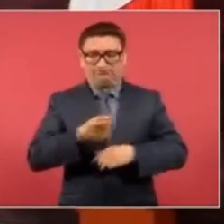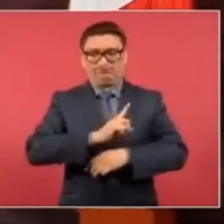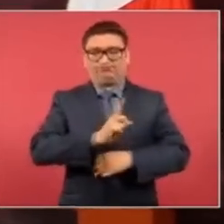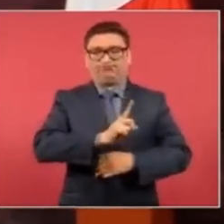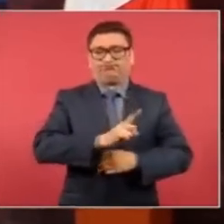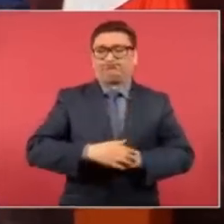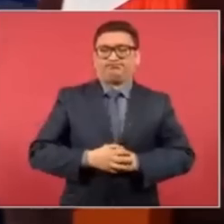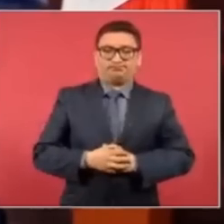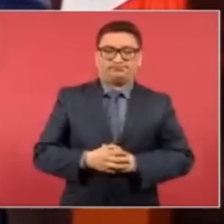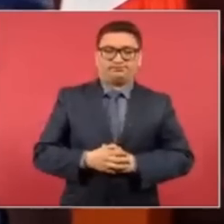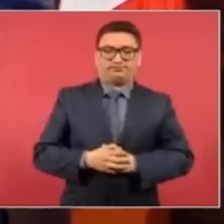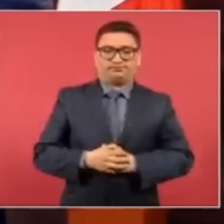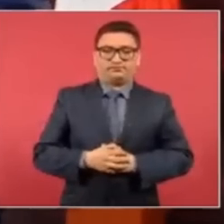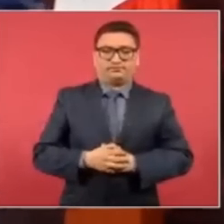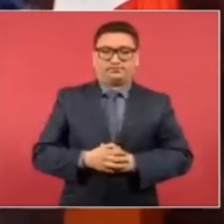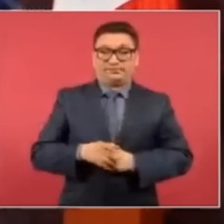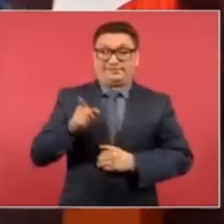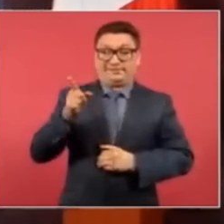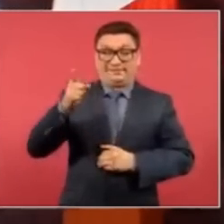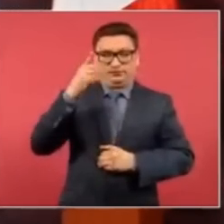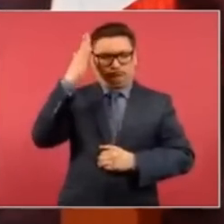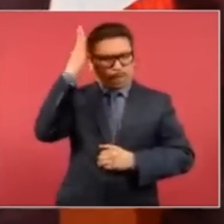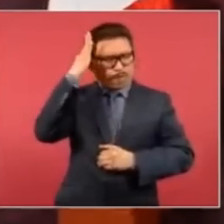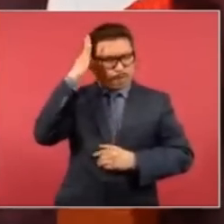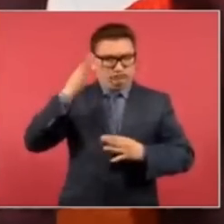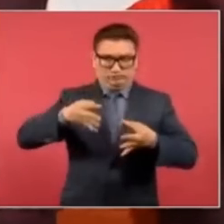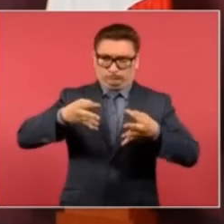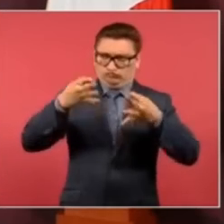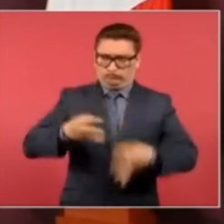Un dirigente cabal, íntegro,